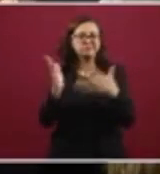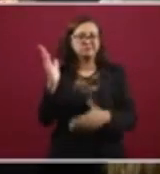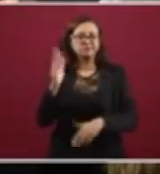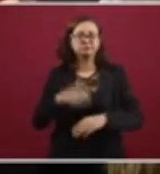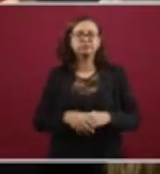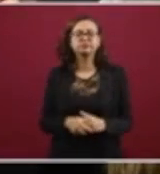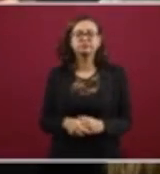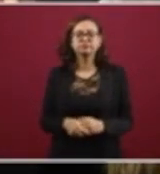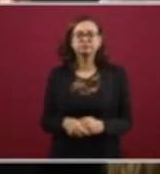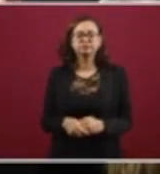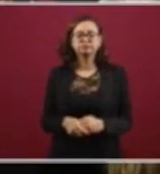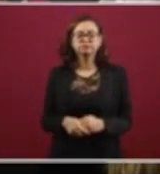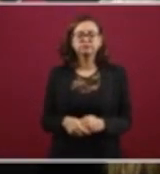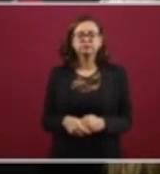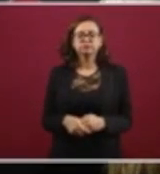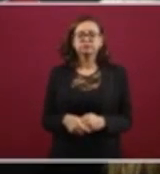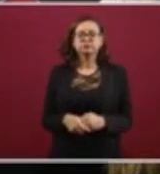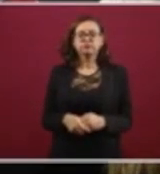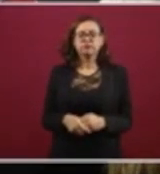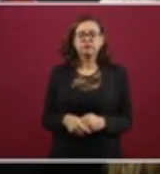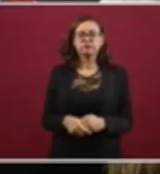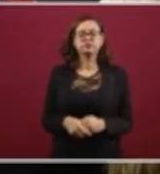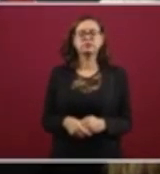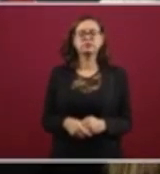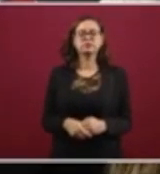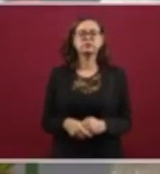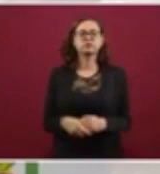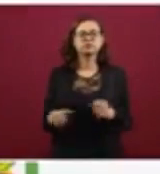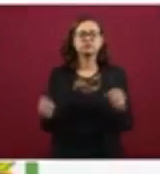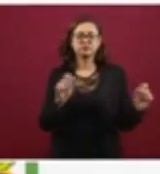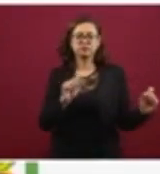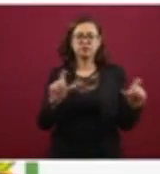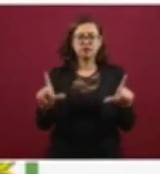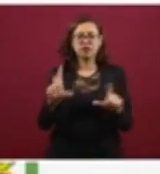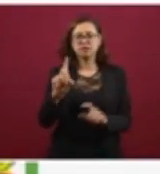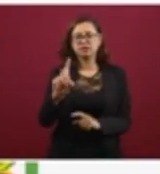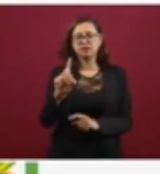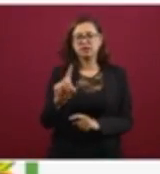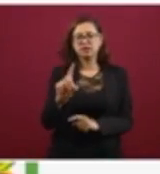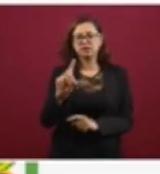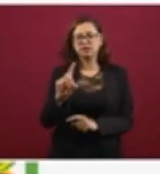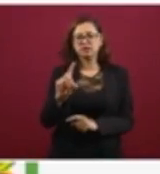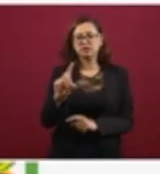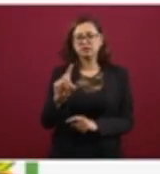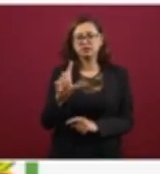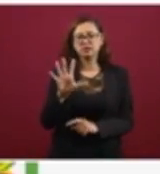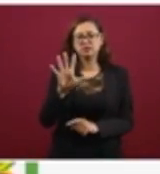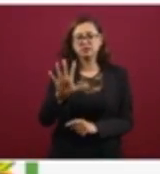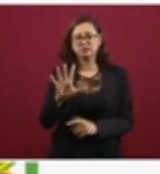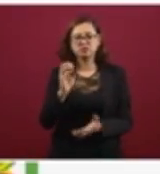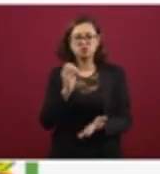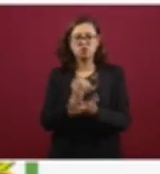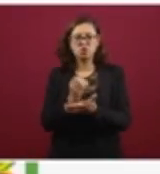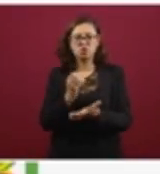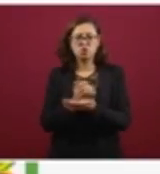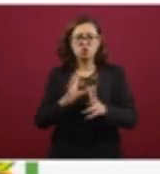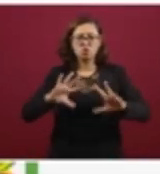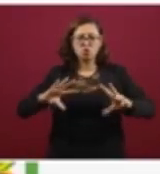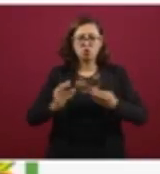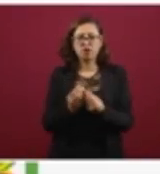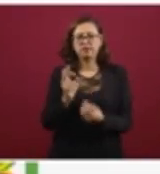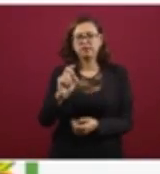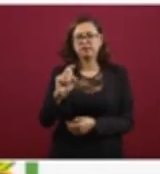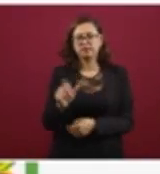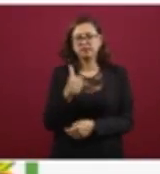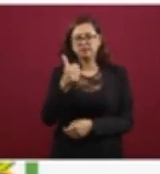Aquí tenemos cómo se lograron los metales. Son 35 oros total en esta participación, 36